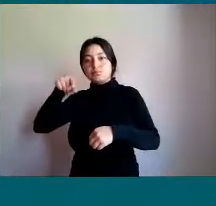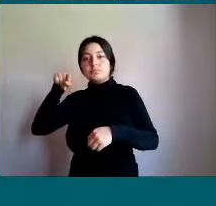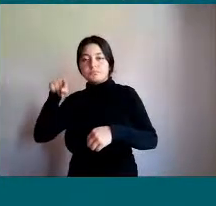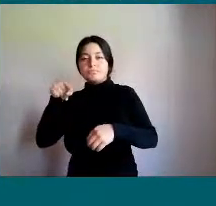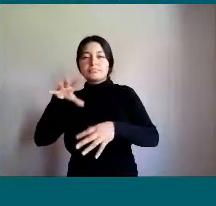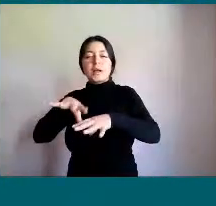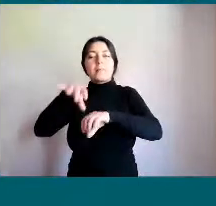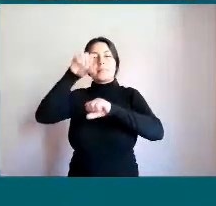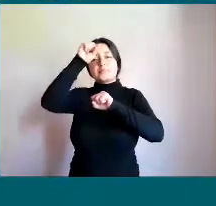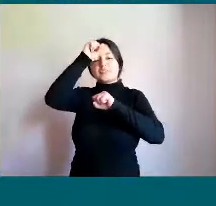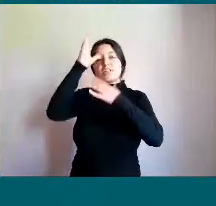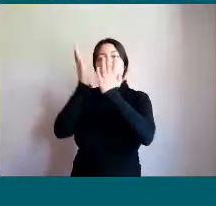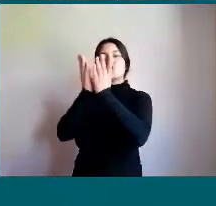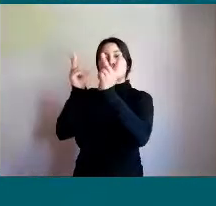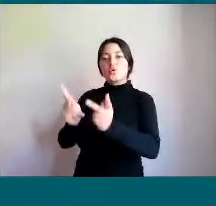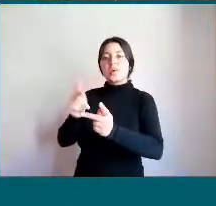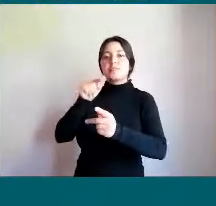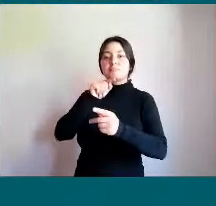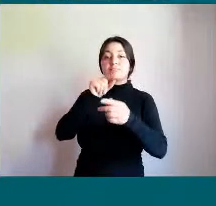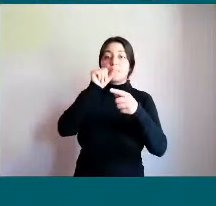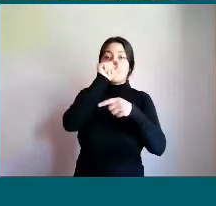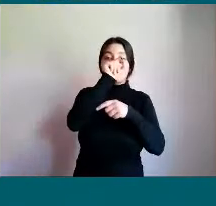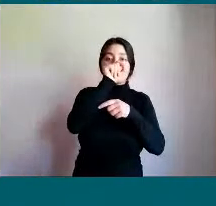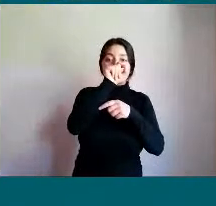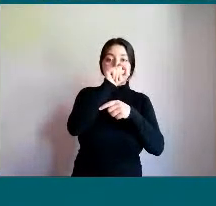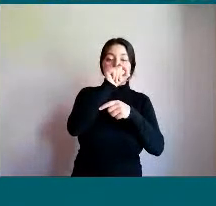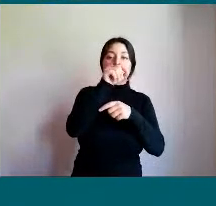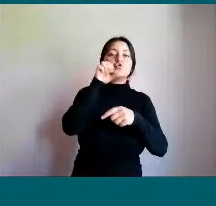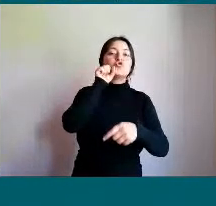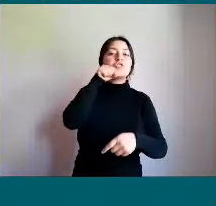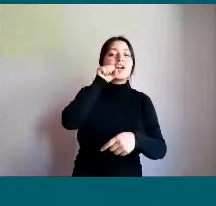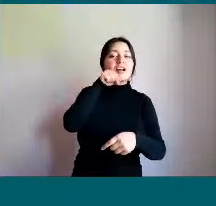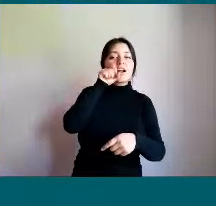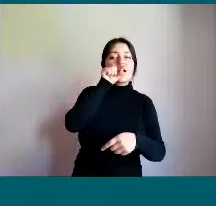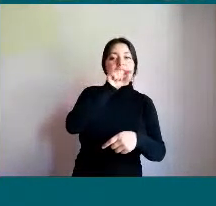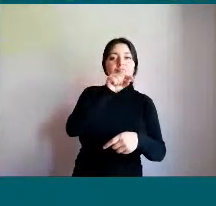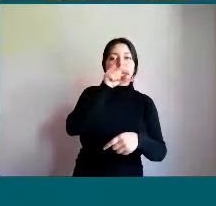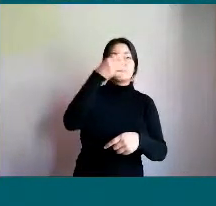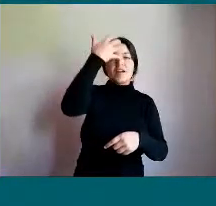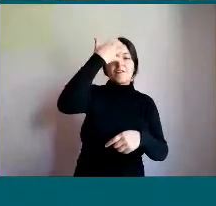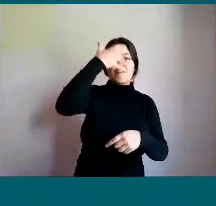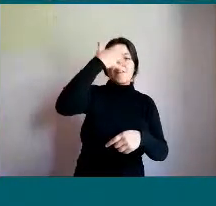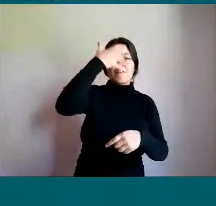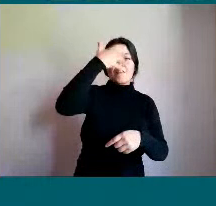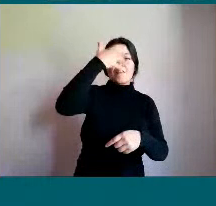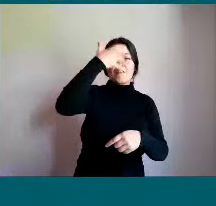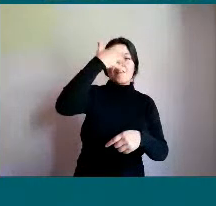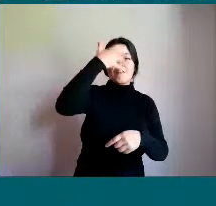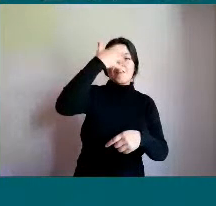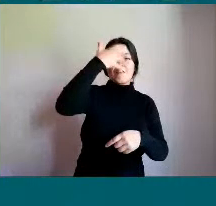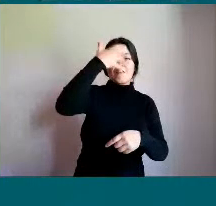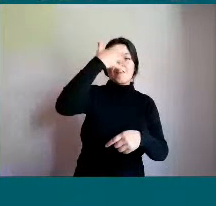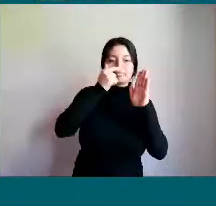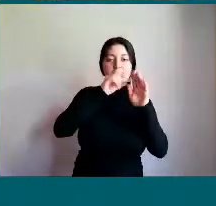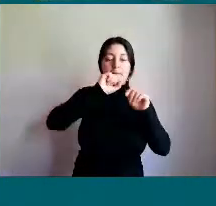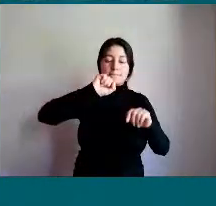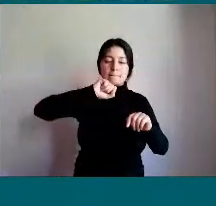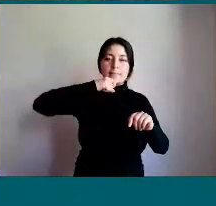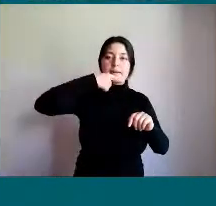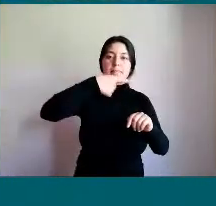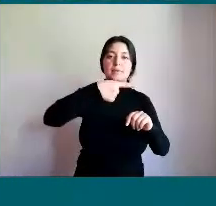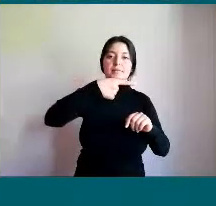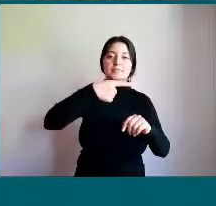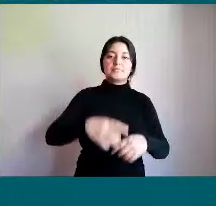por ejemplo, los puntitos rojos, naranjas, perdón, que serían las evaluaciones diagnósticas. Yo suelo hacer una durante y otra